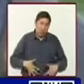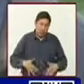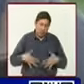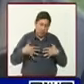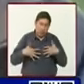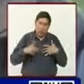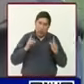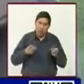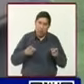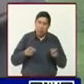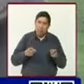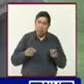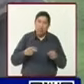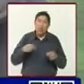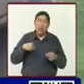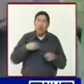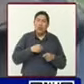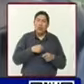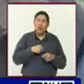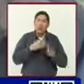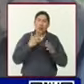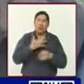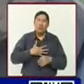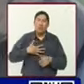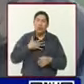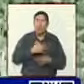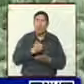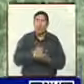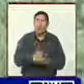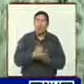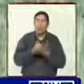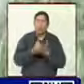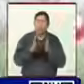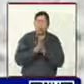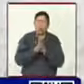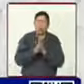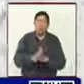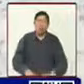Entonces, nosotros por favor le pedimos una ayuda.